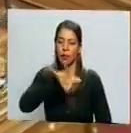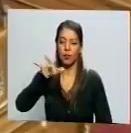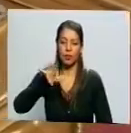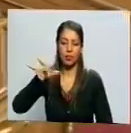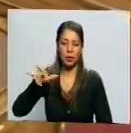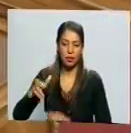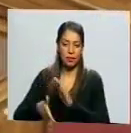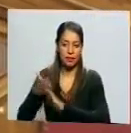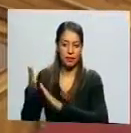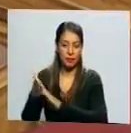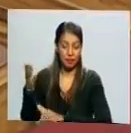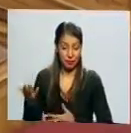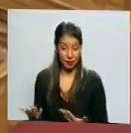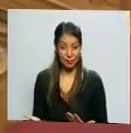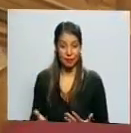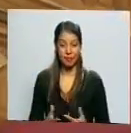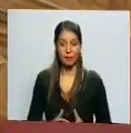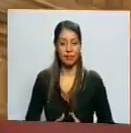Pues bien,